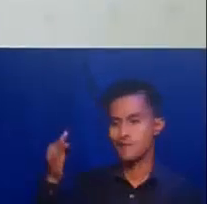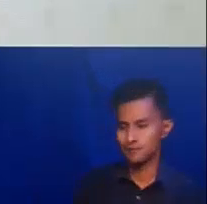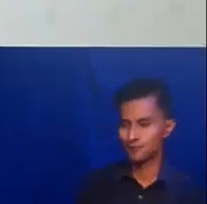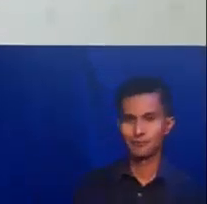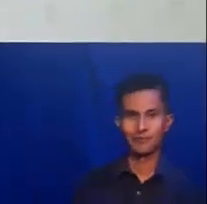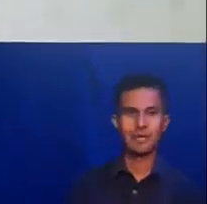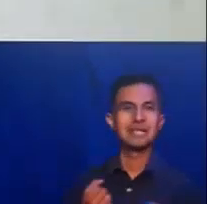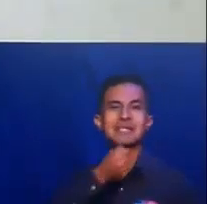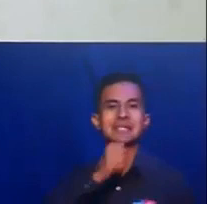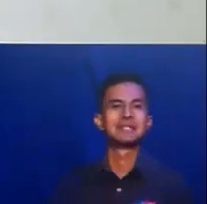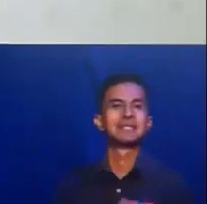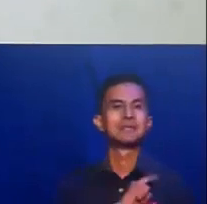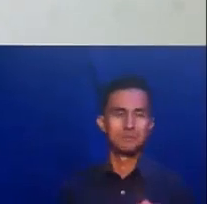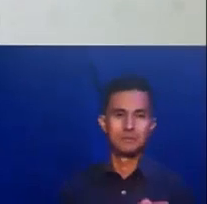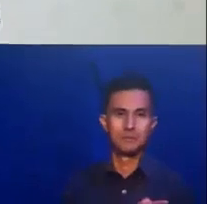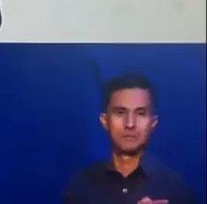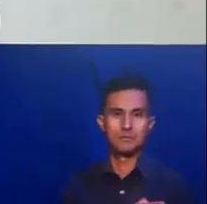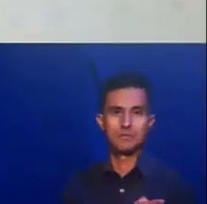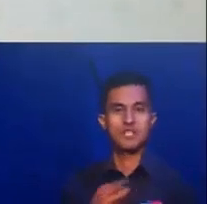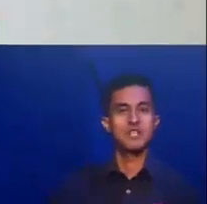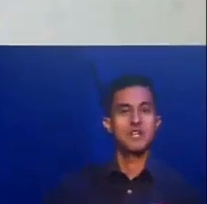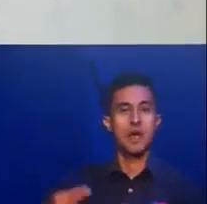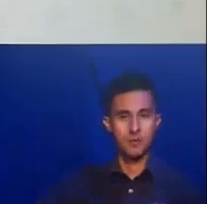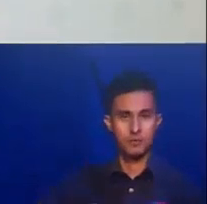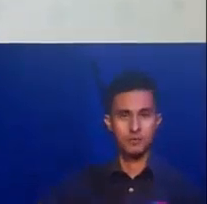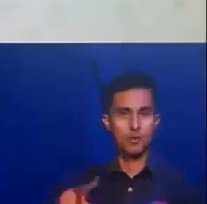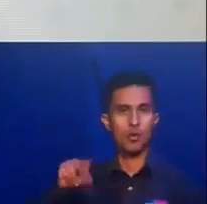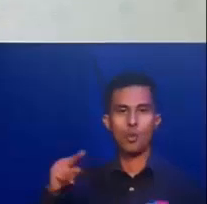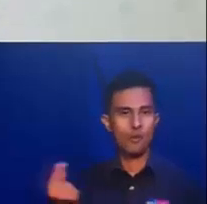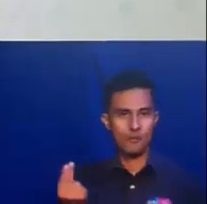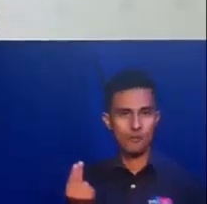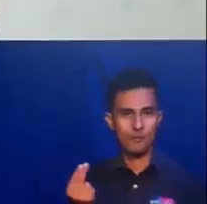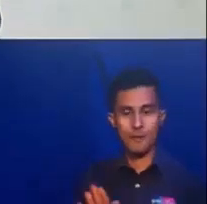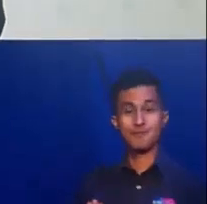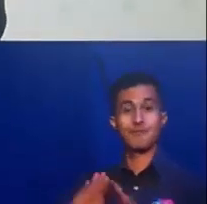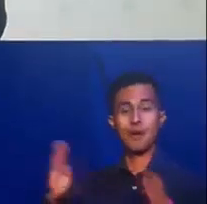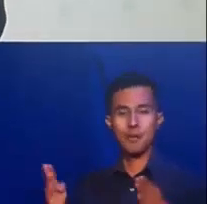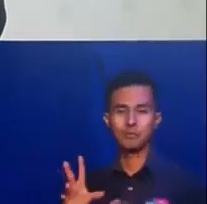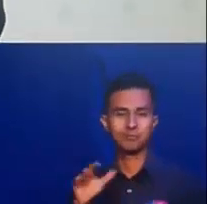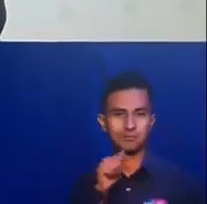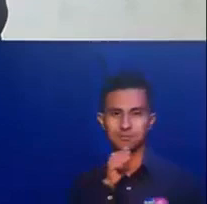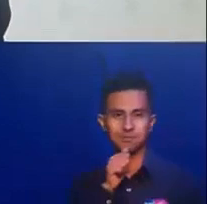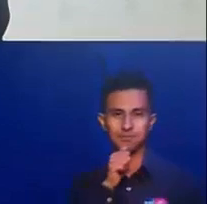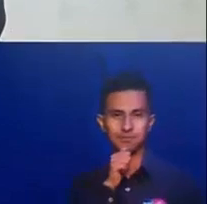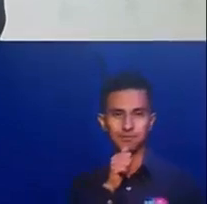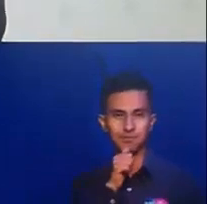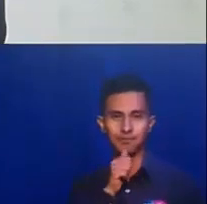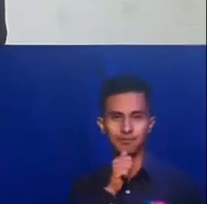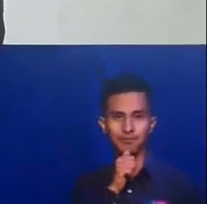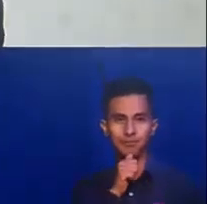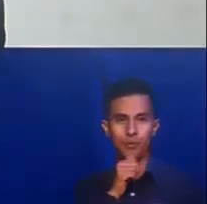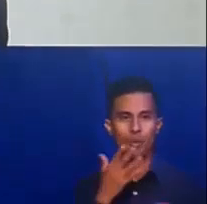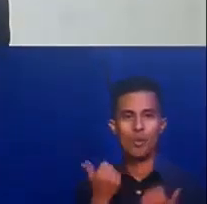estatal para que se reaperture ningún tipo de giro no esencial en una fecha establecida. Como bien lo mencionó el señor secretario, no